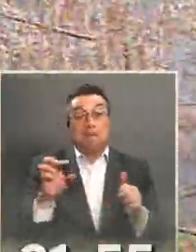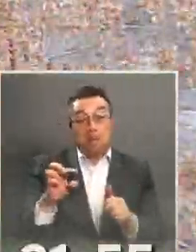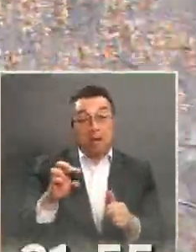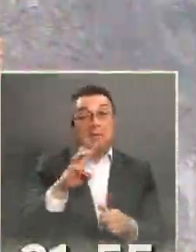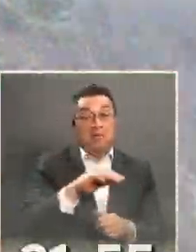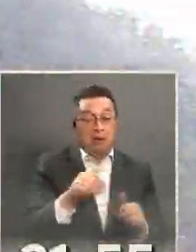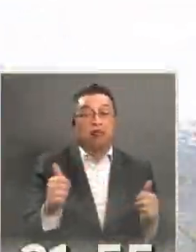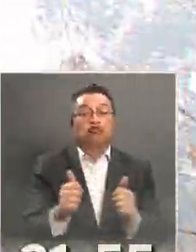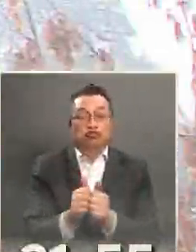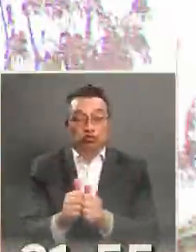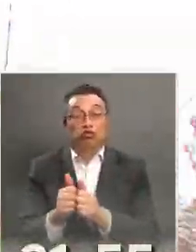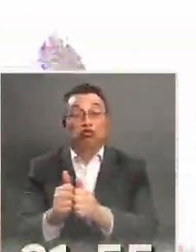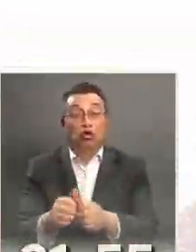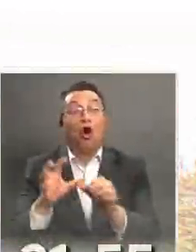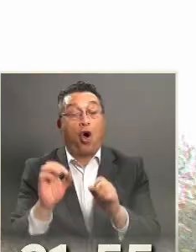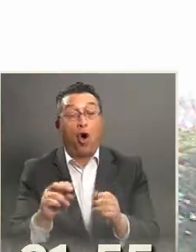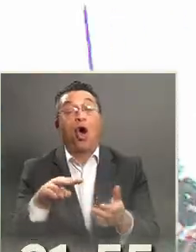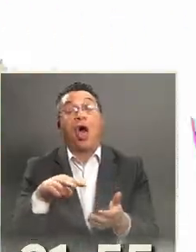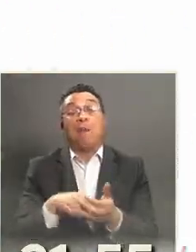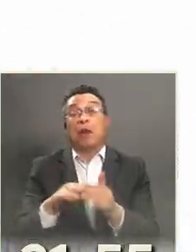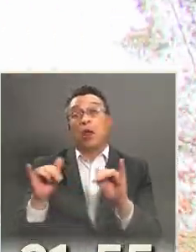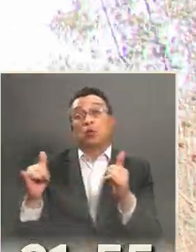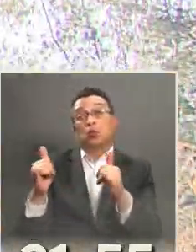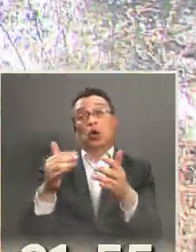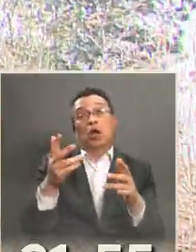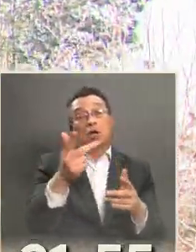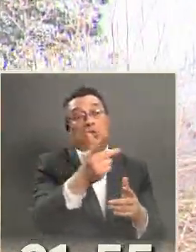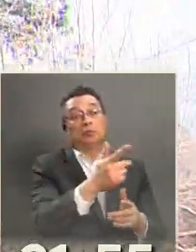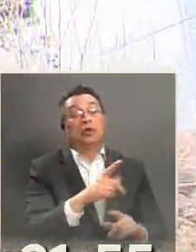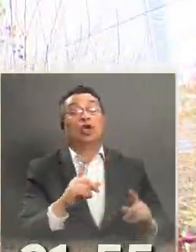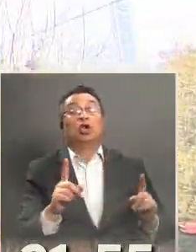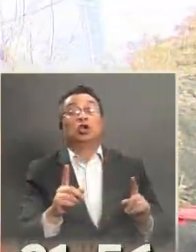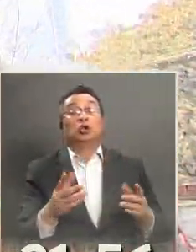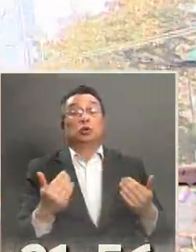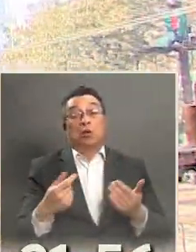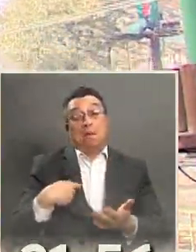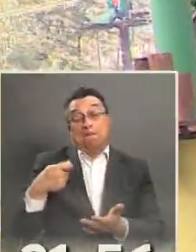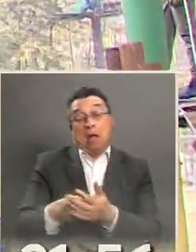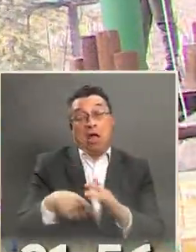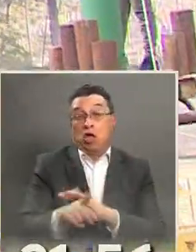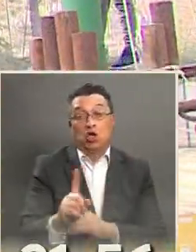esperarlos mientras ellos juegan, sin necesidad de pagar la entrada.